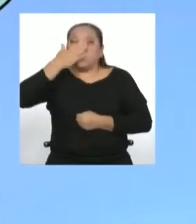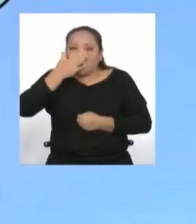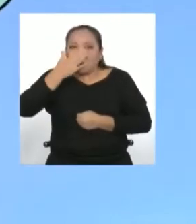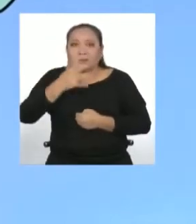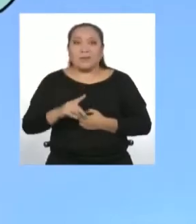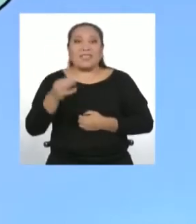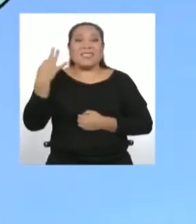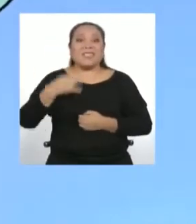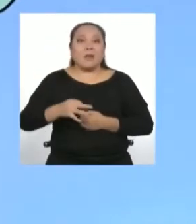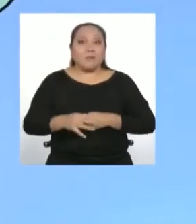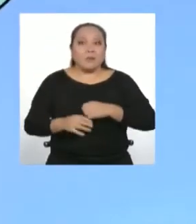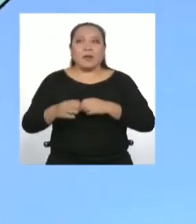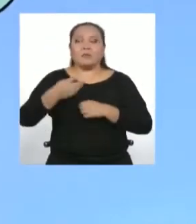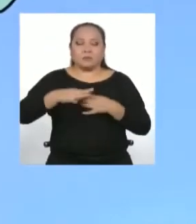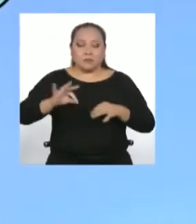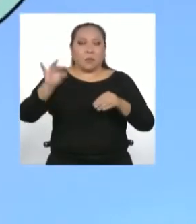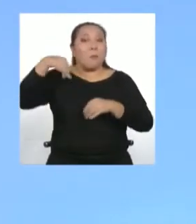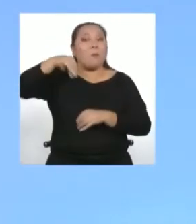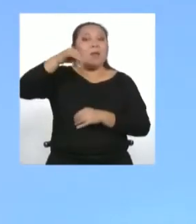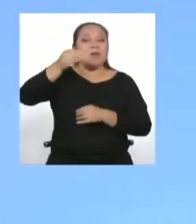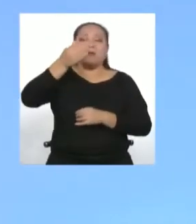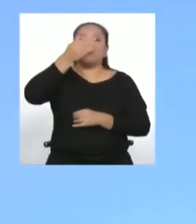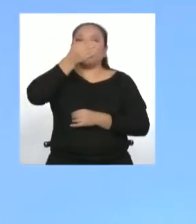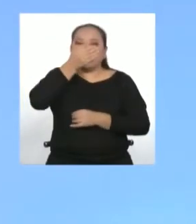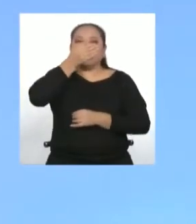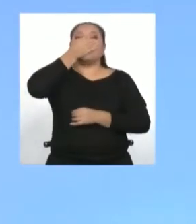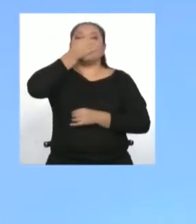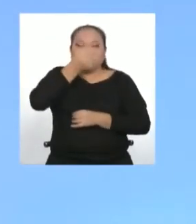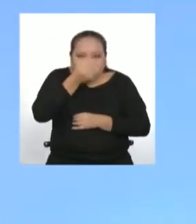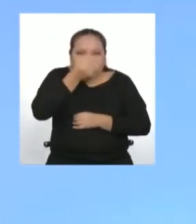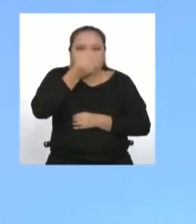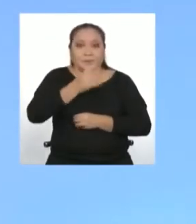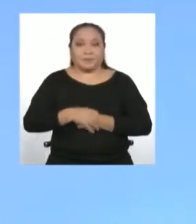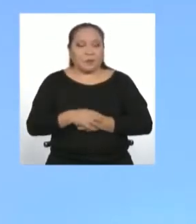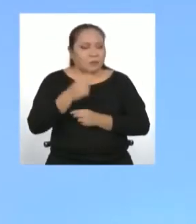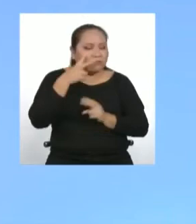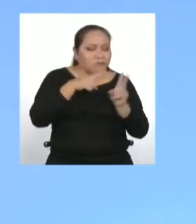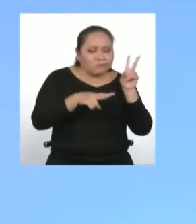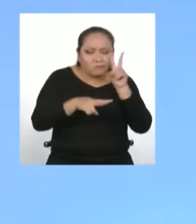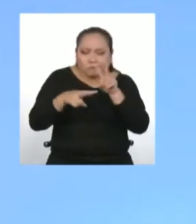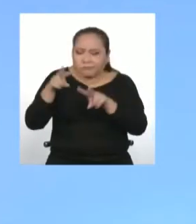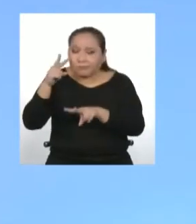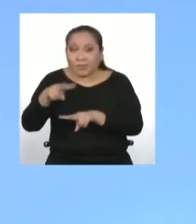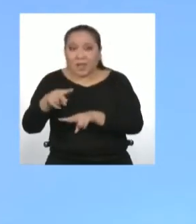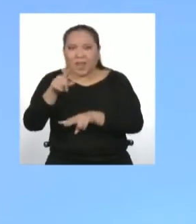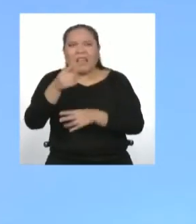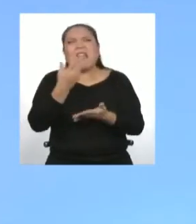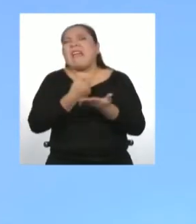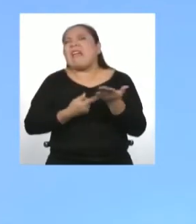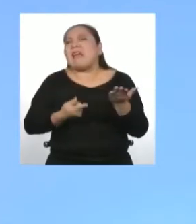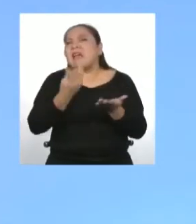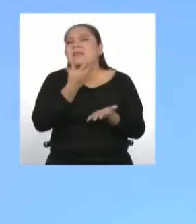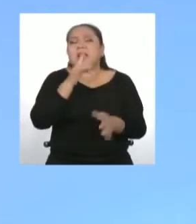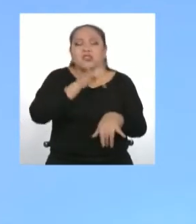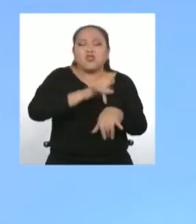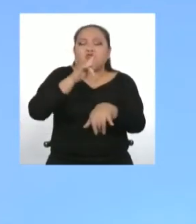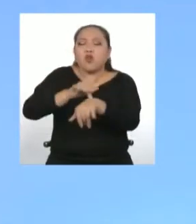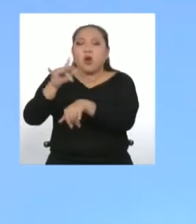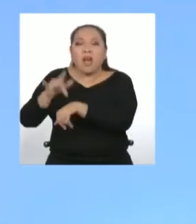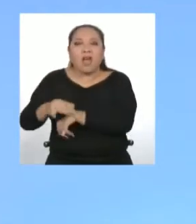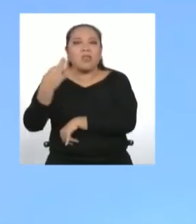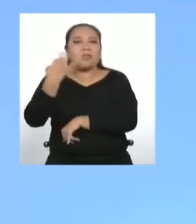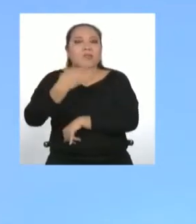boca con un pañuelo desechable. Identifica los objetos y las cosas que tocas con mucha frecuencia